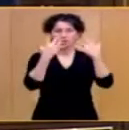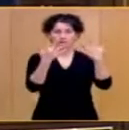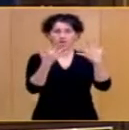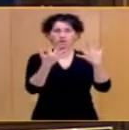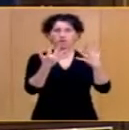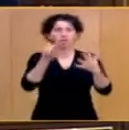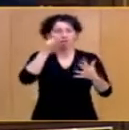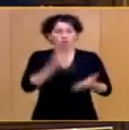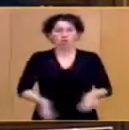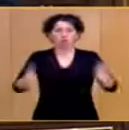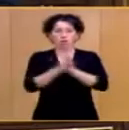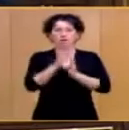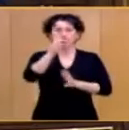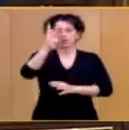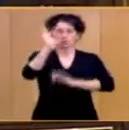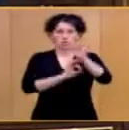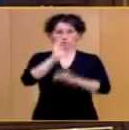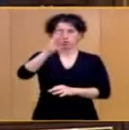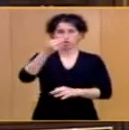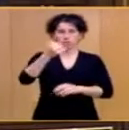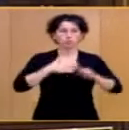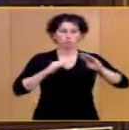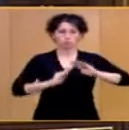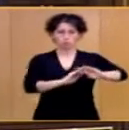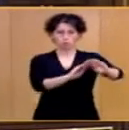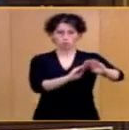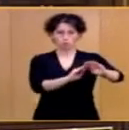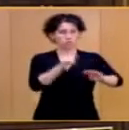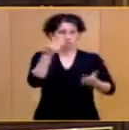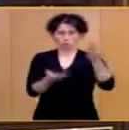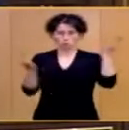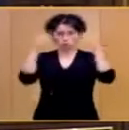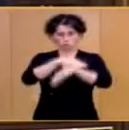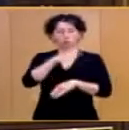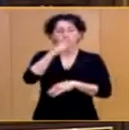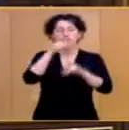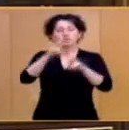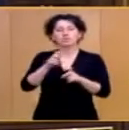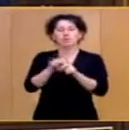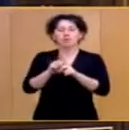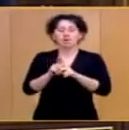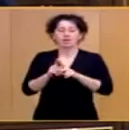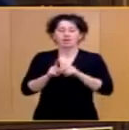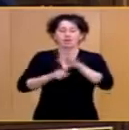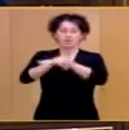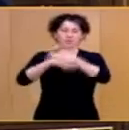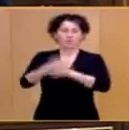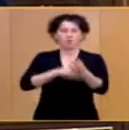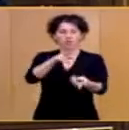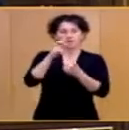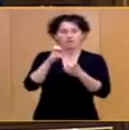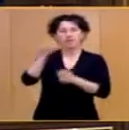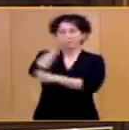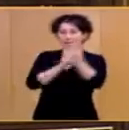PIB. Por eso, abogamos por incrementar la progresividad del sistema fiscal y establecer un impuesto sobre las grandes